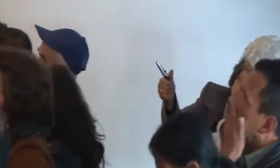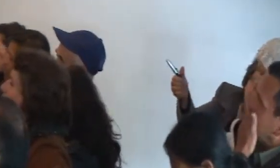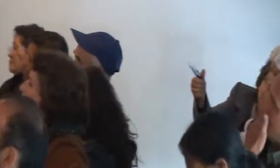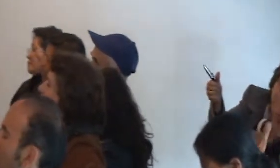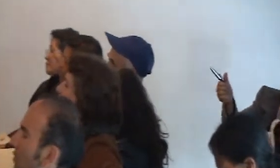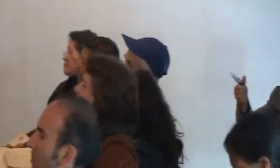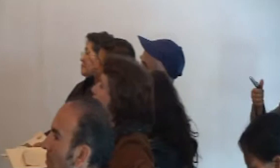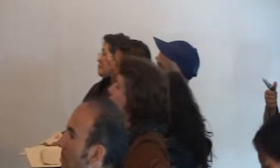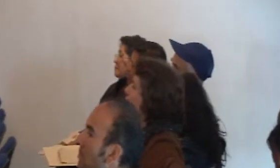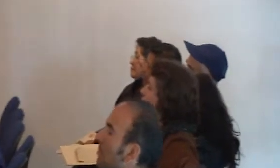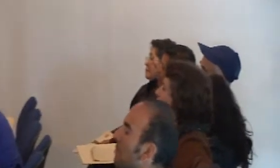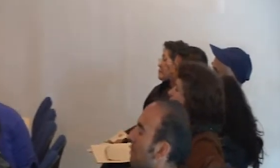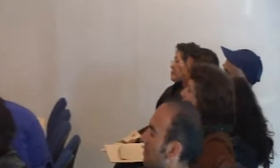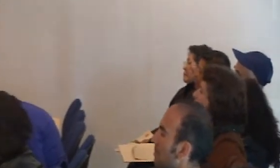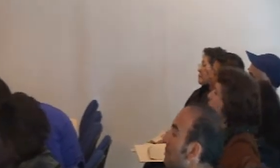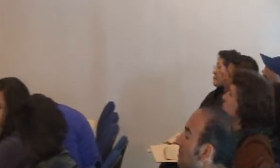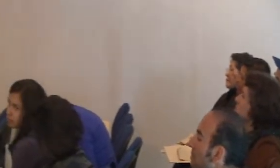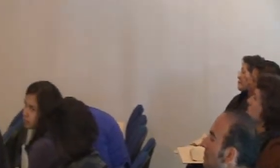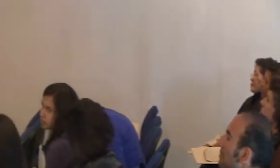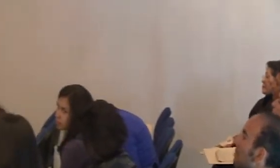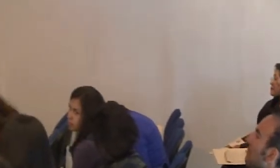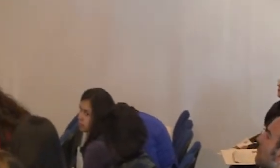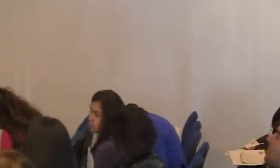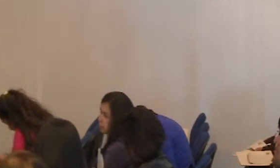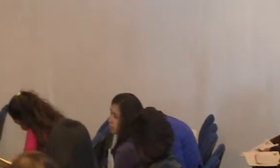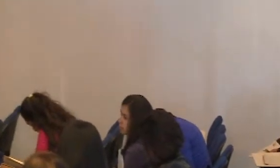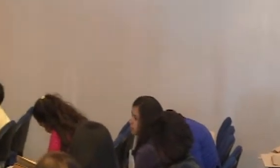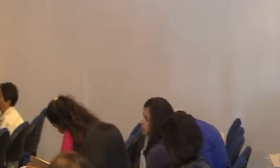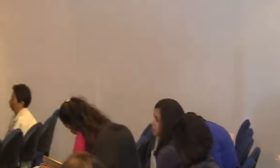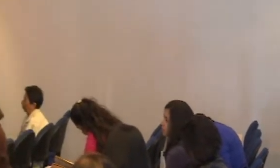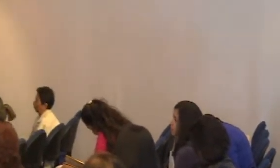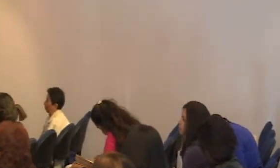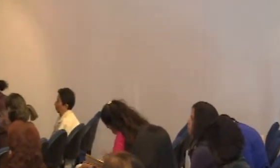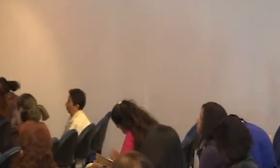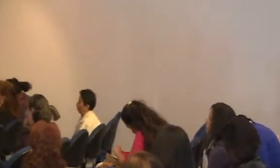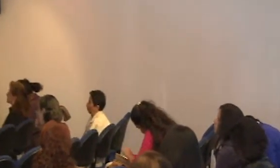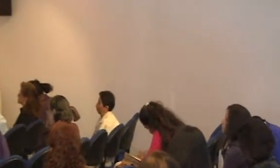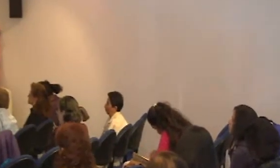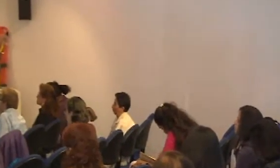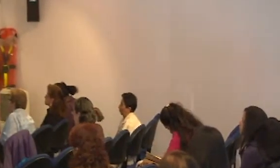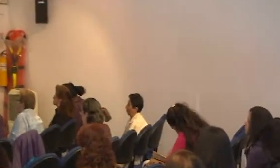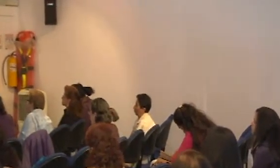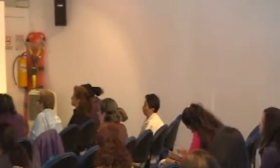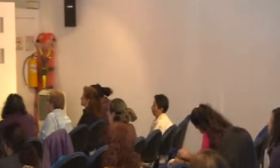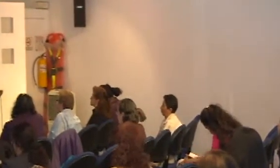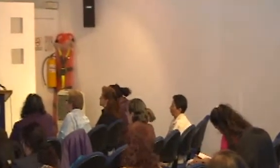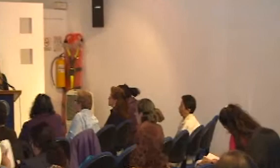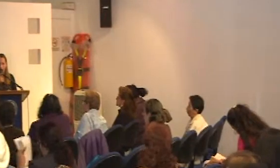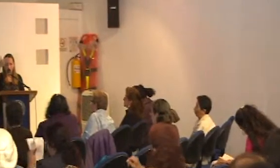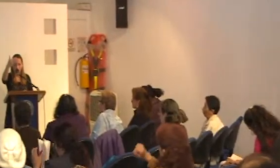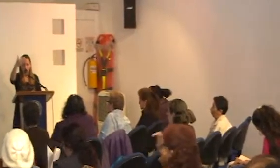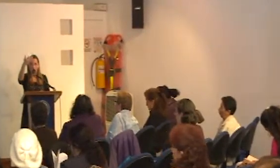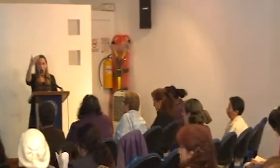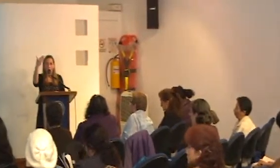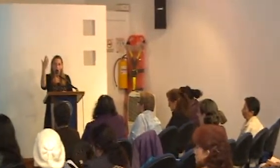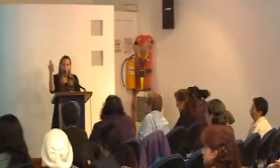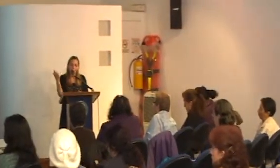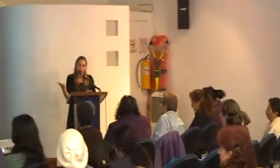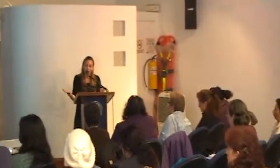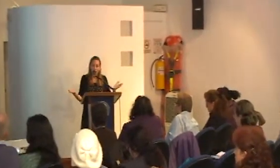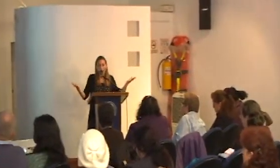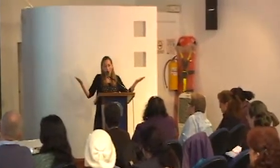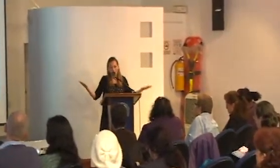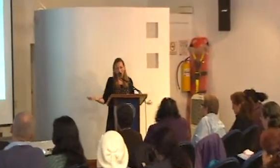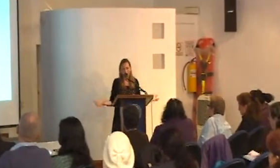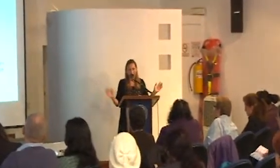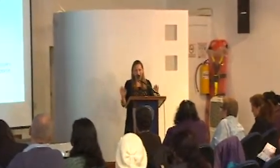seguir, ¿sí? Entonces, hay que mirar esas instancias y agotar esas instancias, ¿sí? Para poder obtener ese derecho.